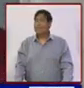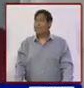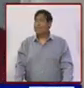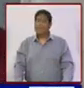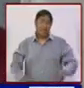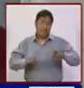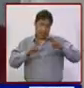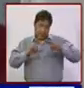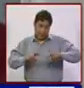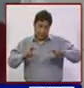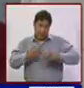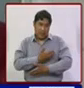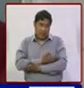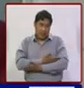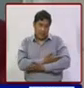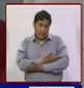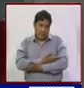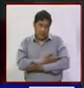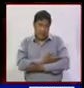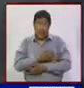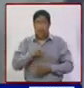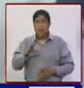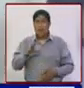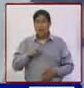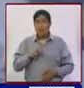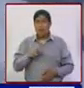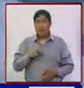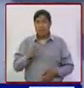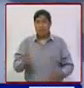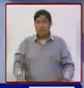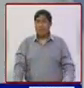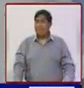Le revisamos a la bebé, estaba bien.